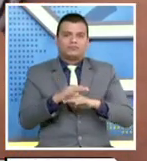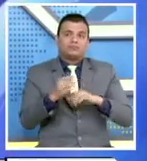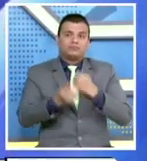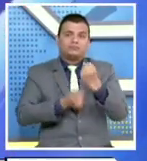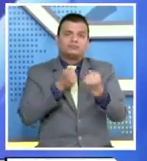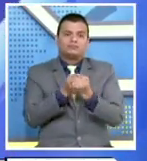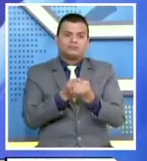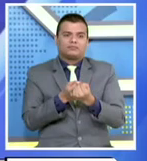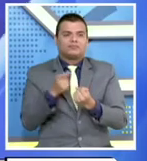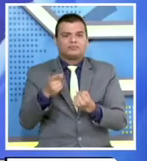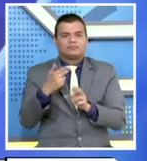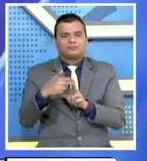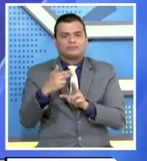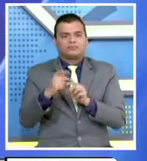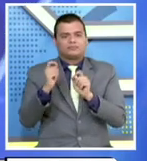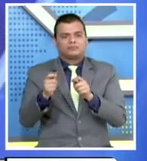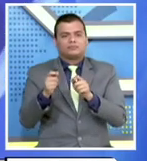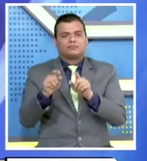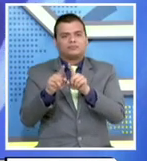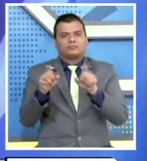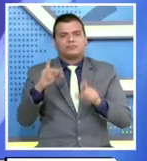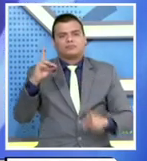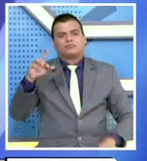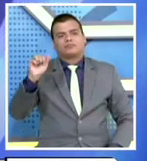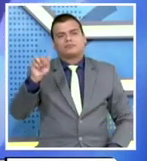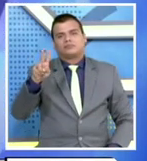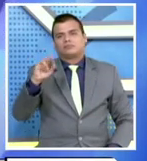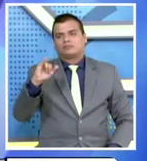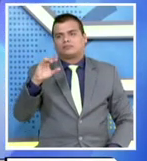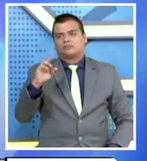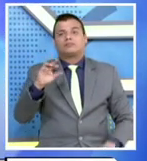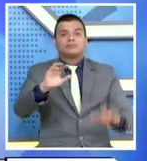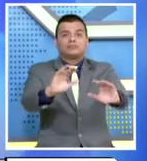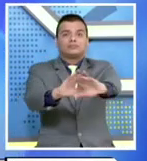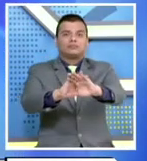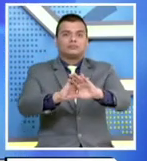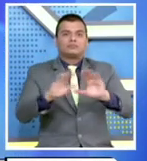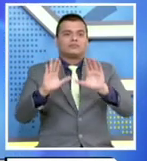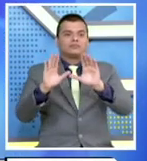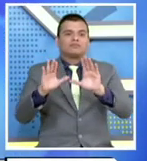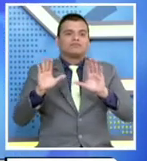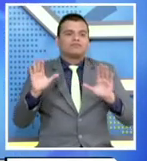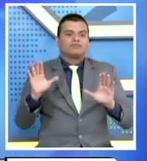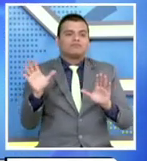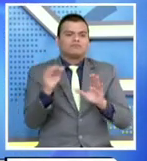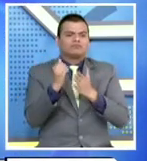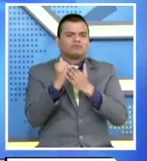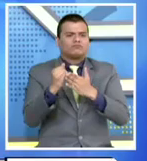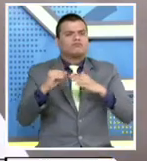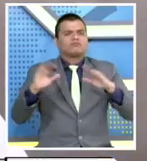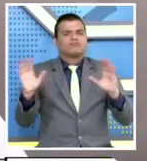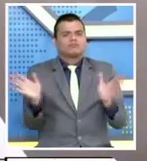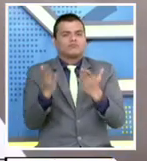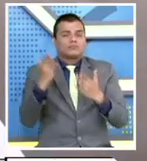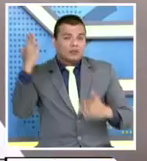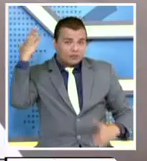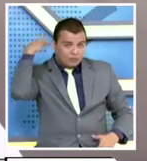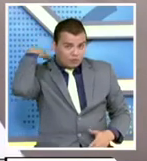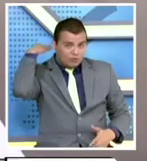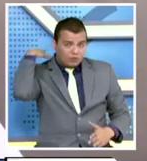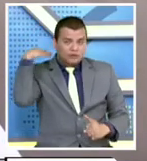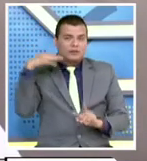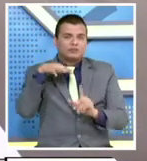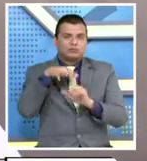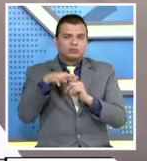David, como es conocido cariñosamente. Dicen que era la manera de enviarle un mensaje de aliento. Se afectaron sus pulmones, luego